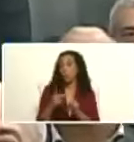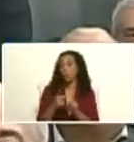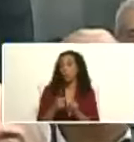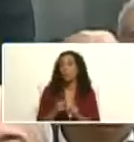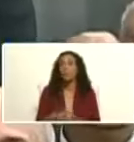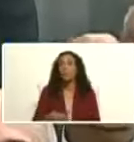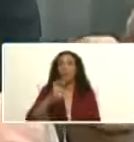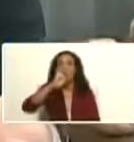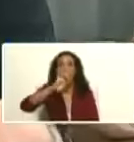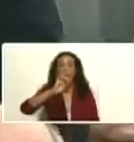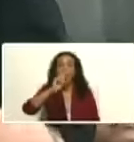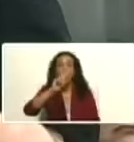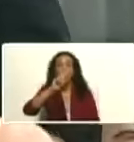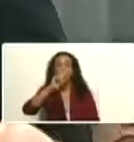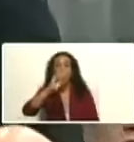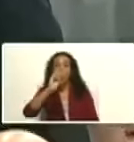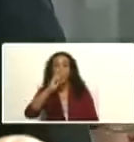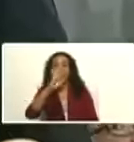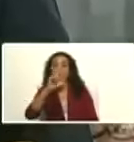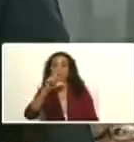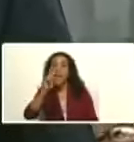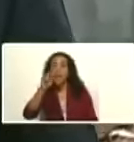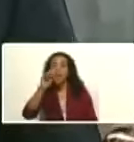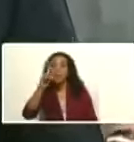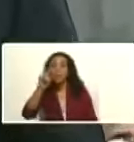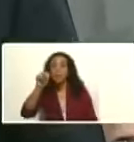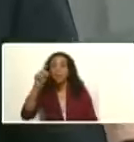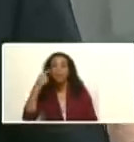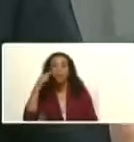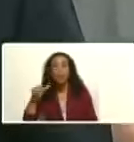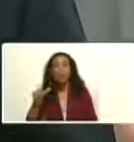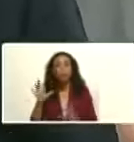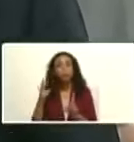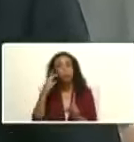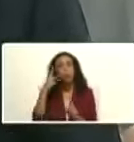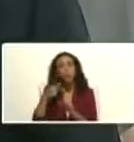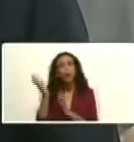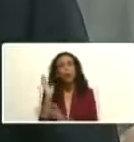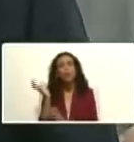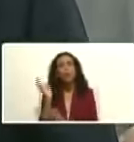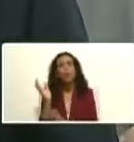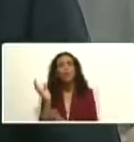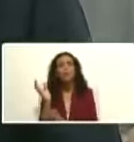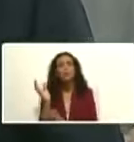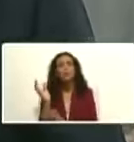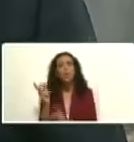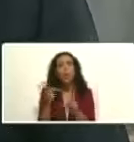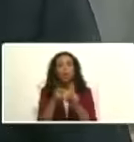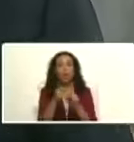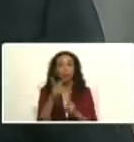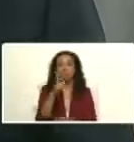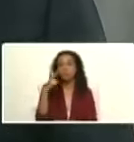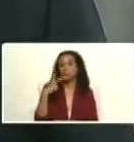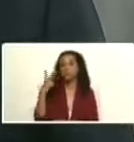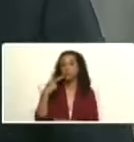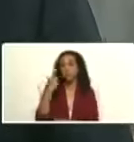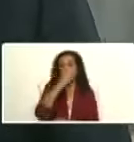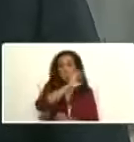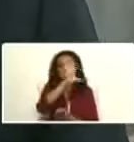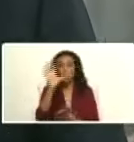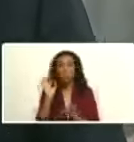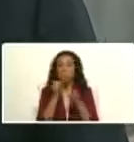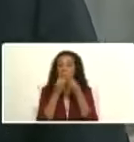el 25 de octubre creo que fue, ¿verdad? Que estuvimos allá en el Eurobuilding, bien bonito, tiene el